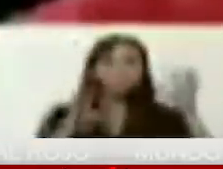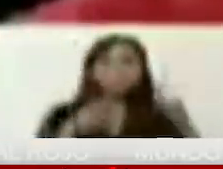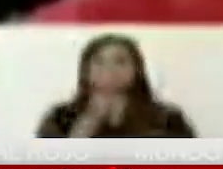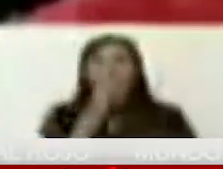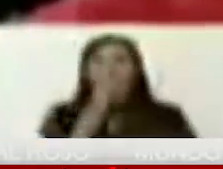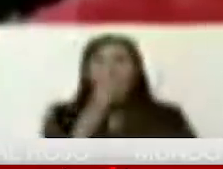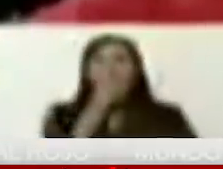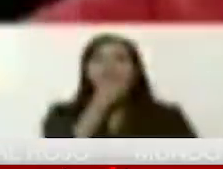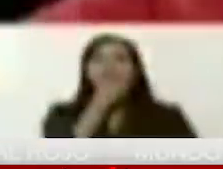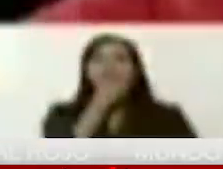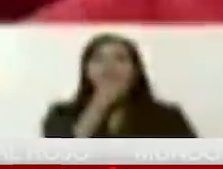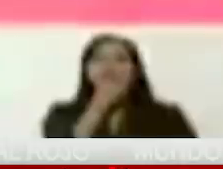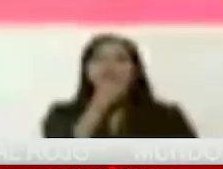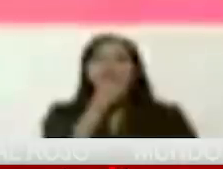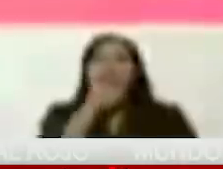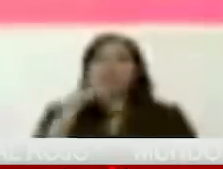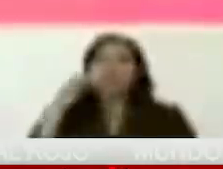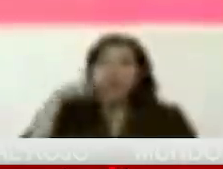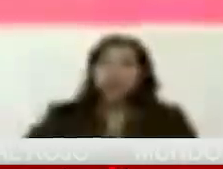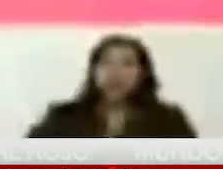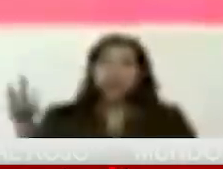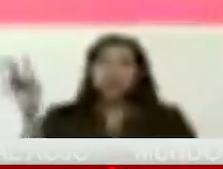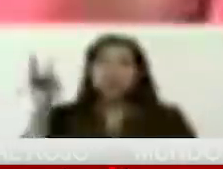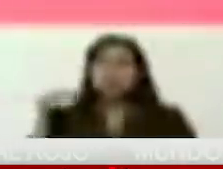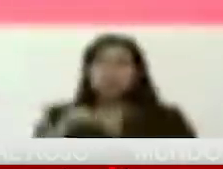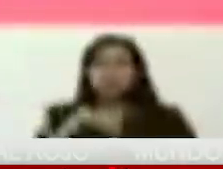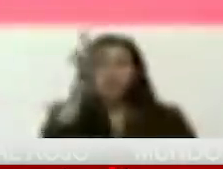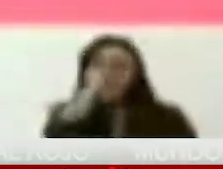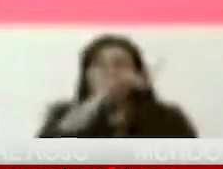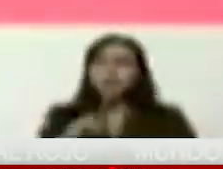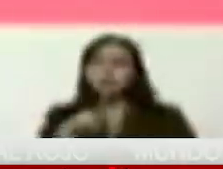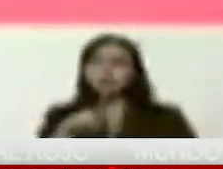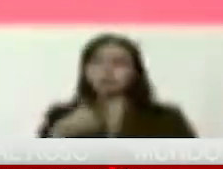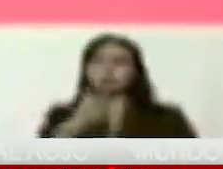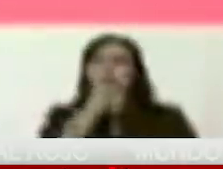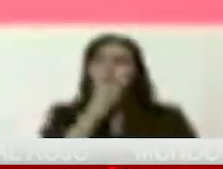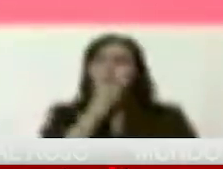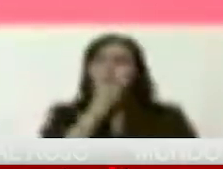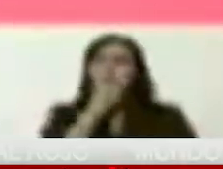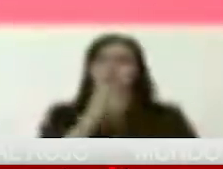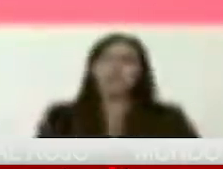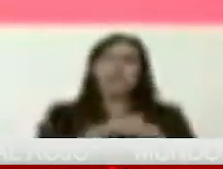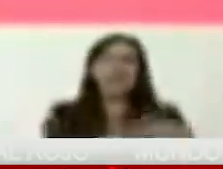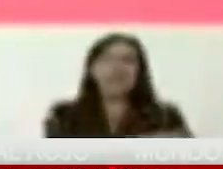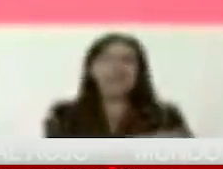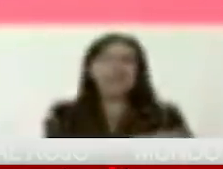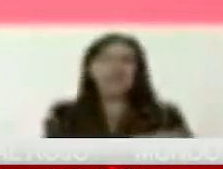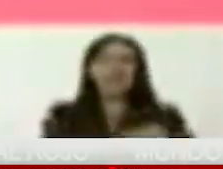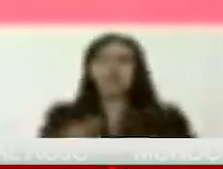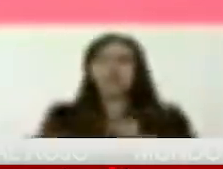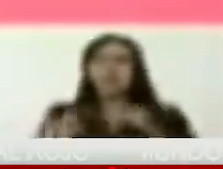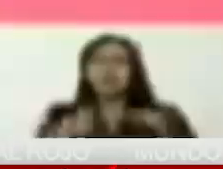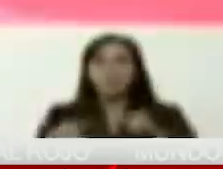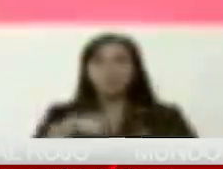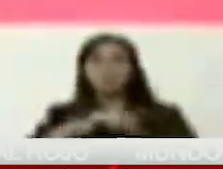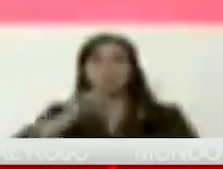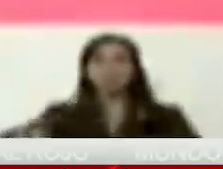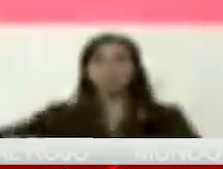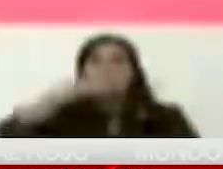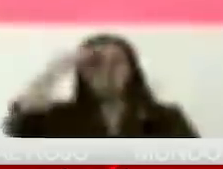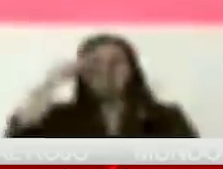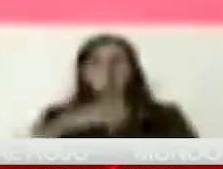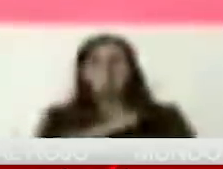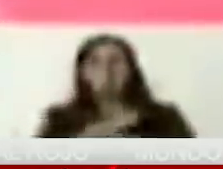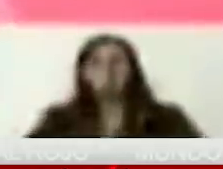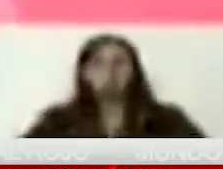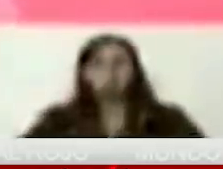William Niehaus. Y durante las investigaciones fue capturado por lo que en aquel entonces era la policía política de Venezuela, que se llamaba la